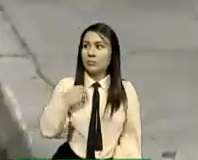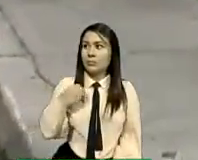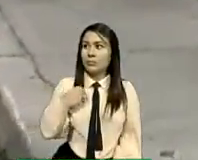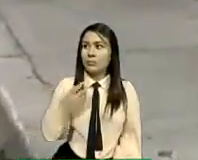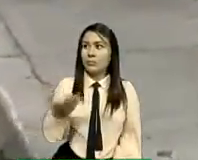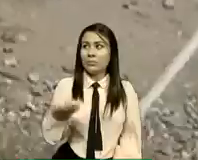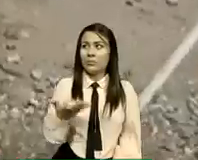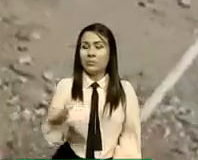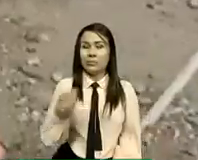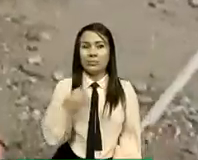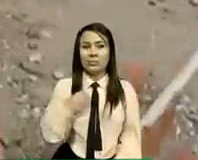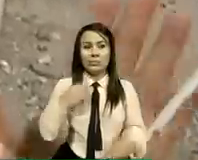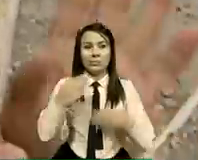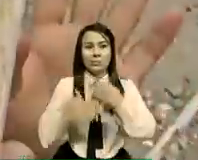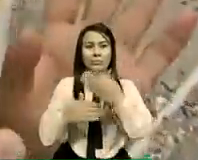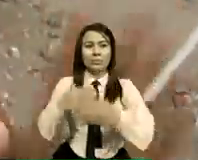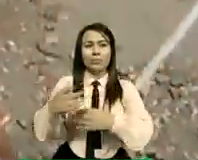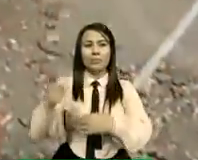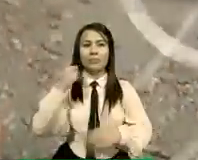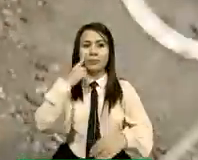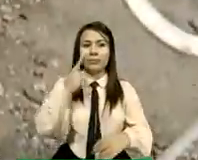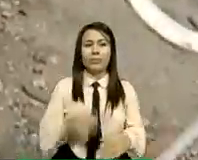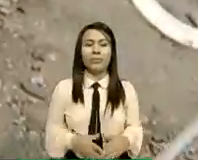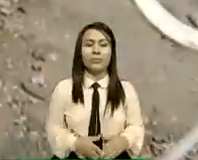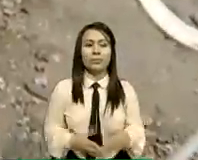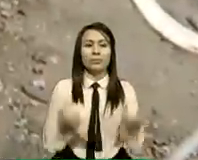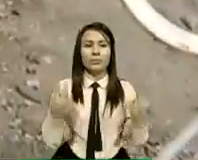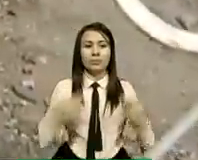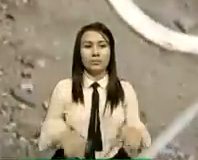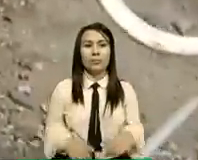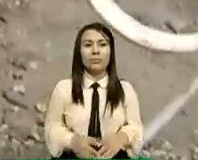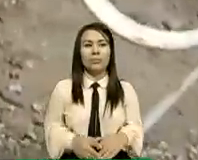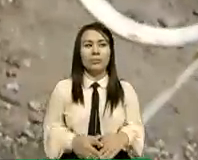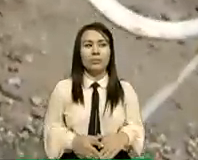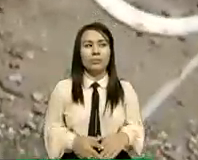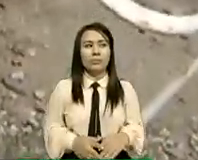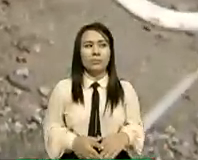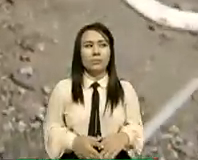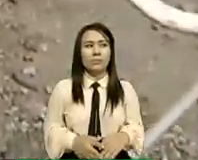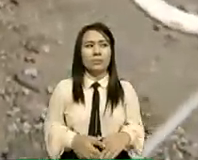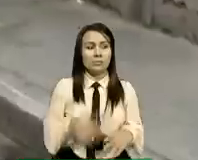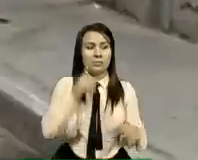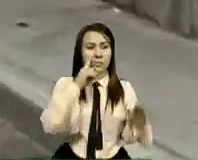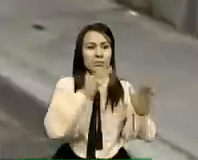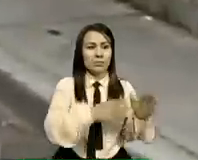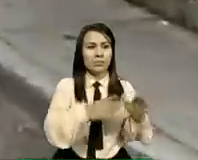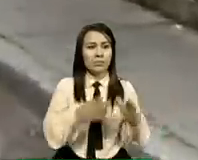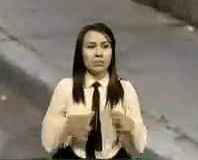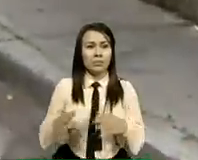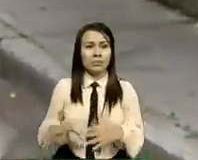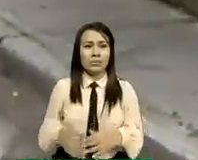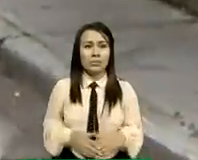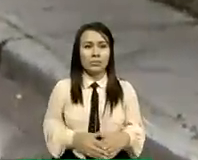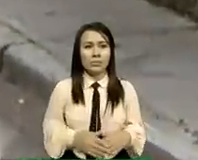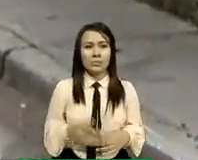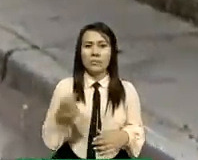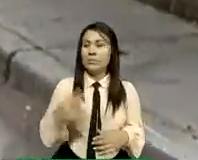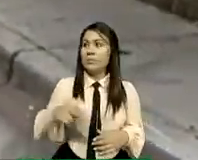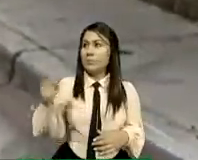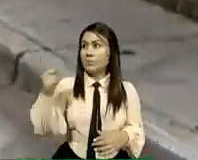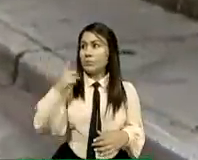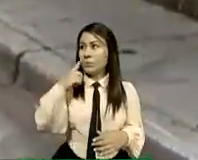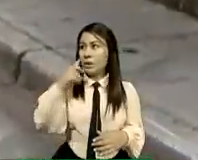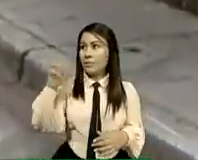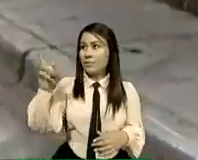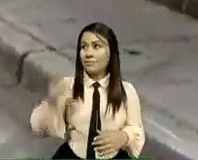y eso es lo que yo he escuchado. ¿Rumora por aquí que no son de por aquí los chicos? Se presume que fueron interceptados por dos personas